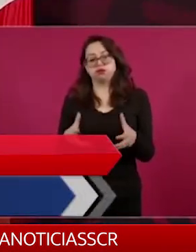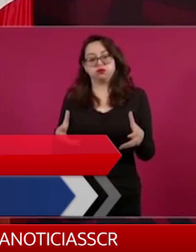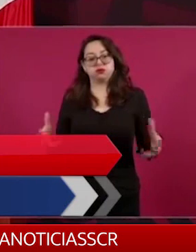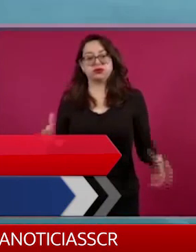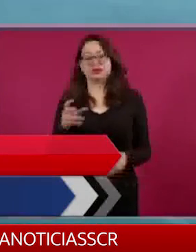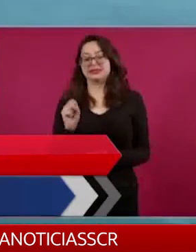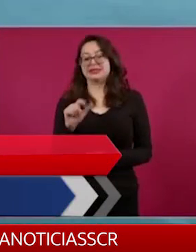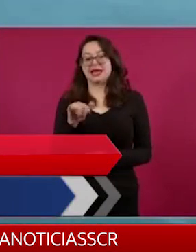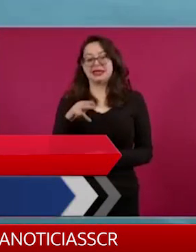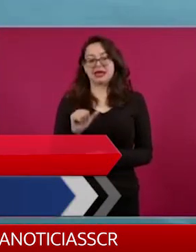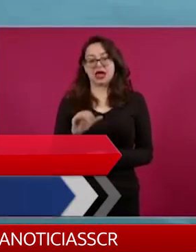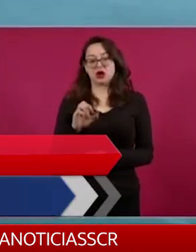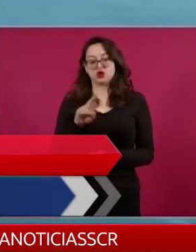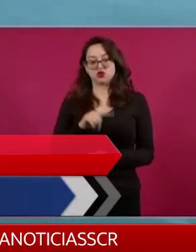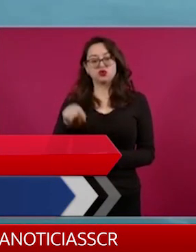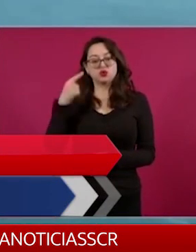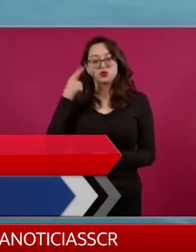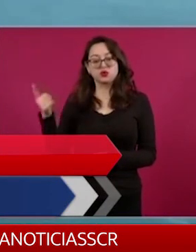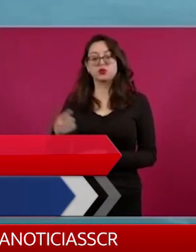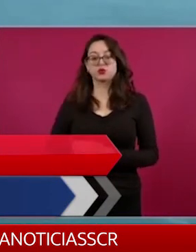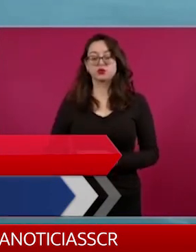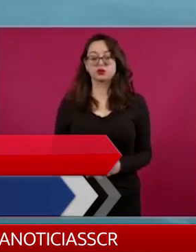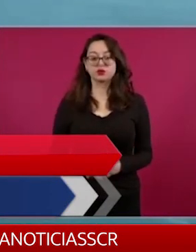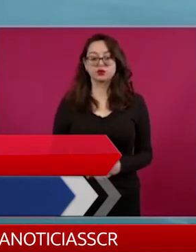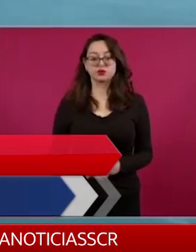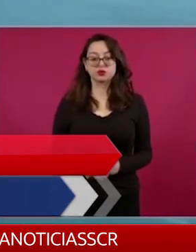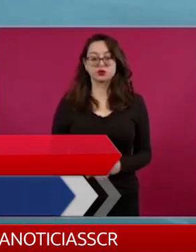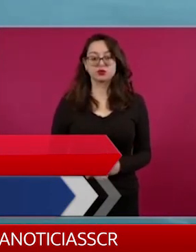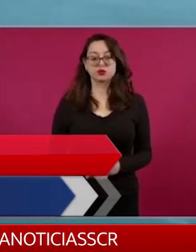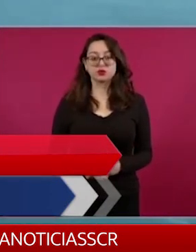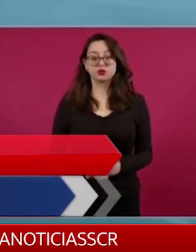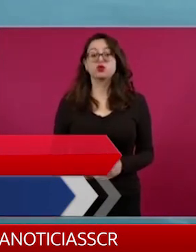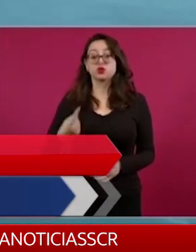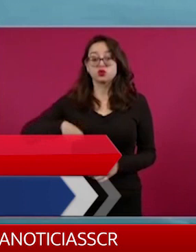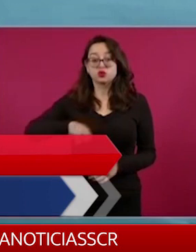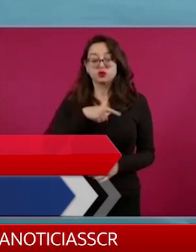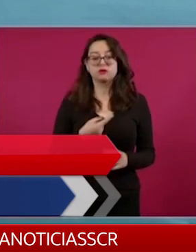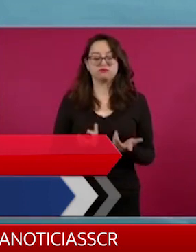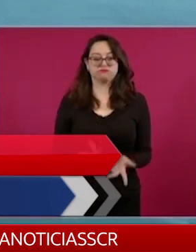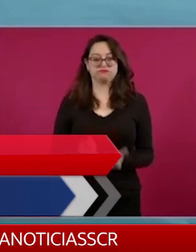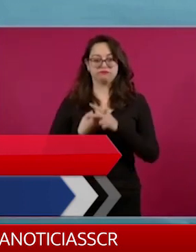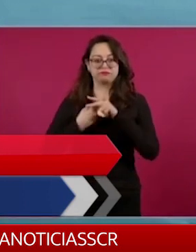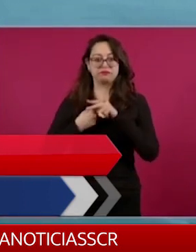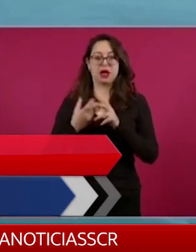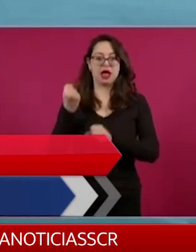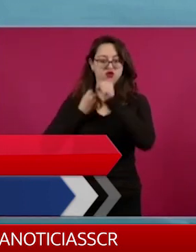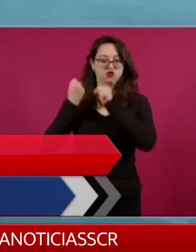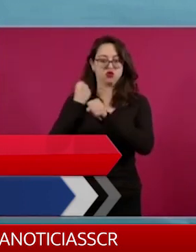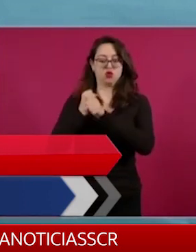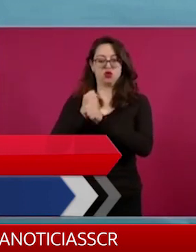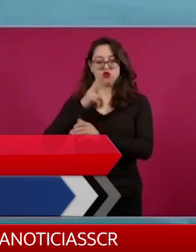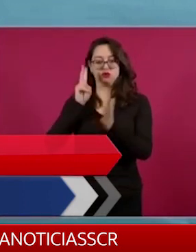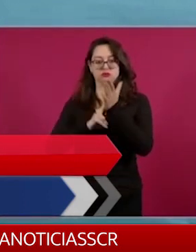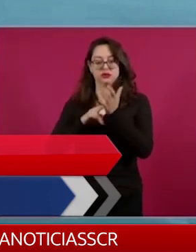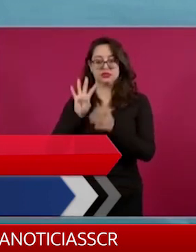el presidente municipal del puerto de Salina Cruz Daniel Méndez informó que bueno con la próxima visita del presidente López Obrador este lunes